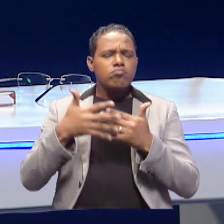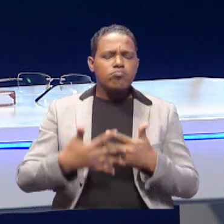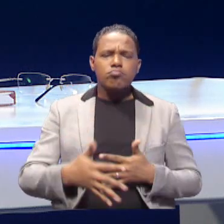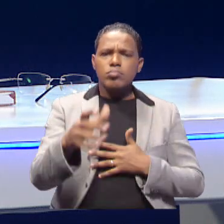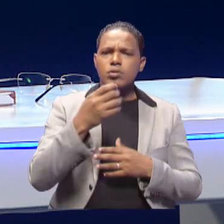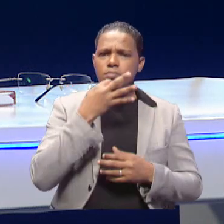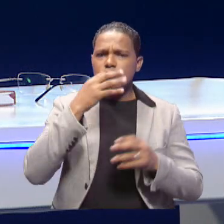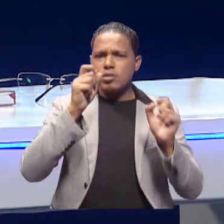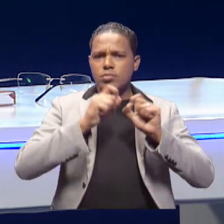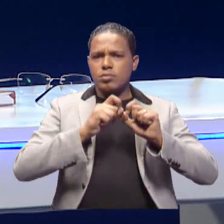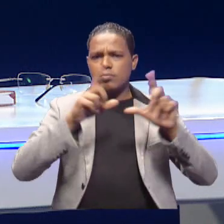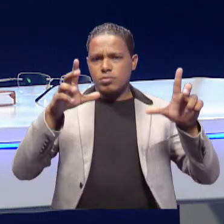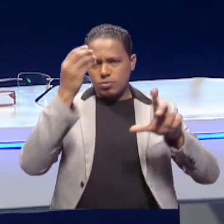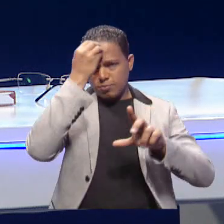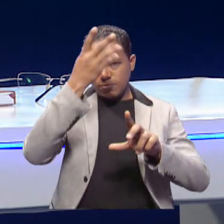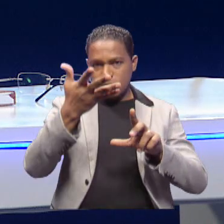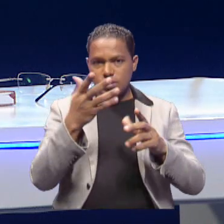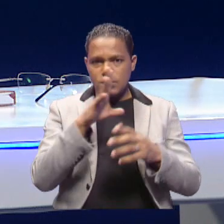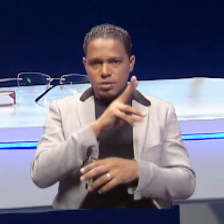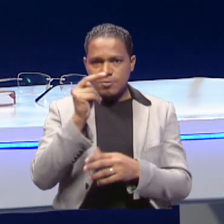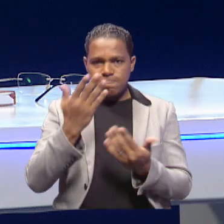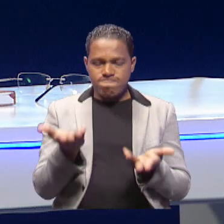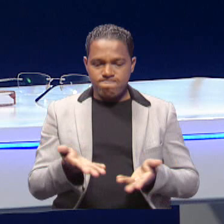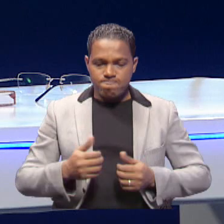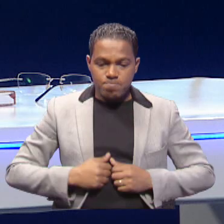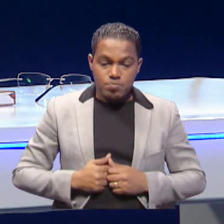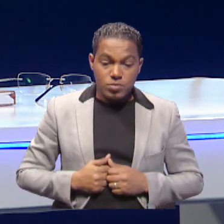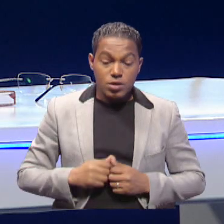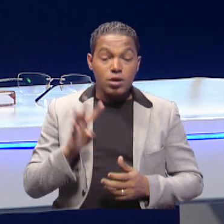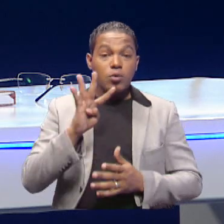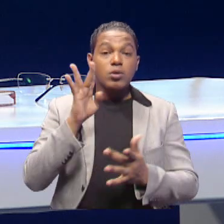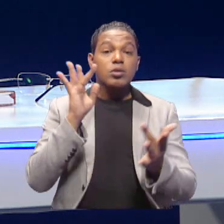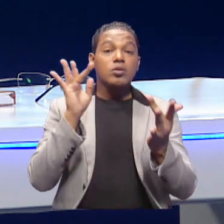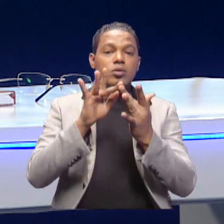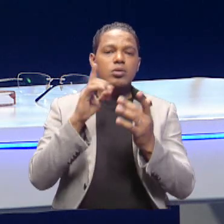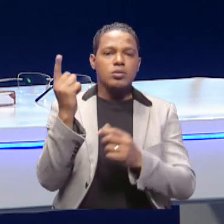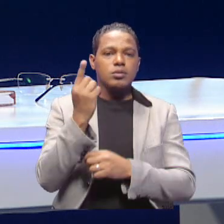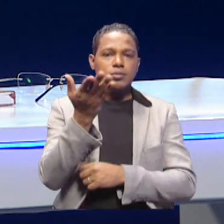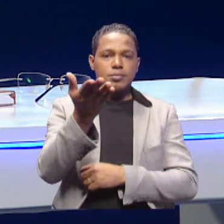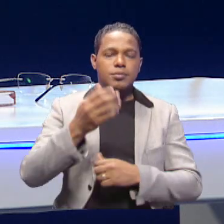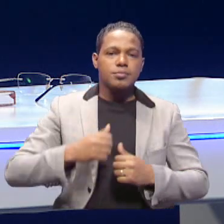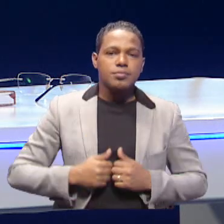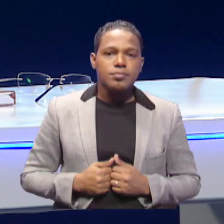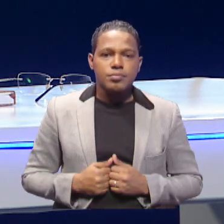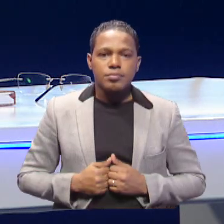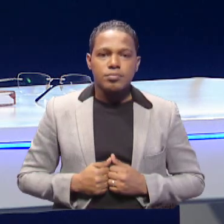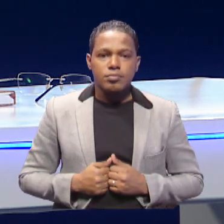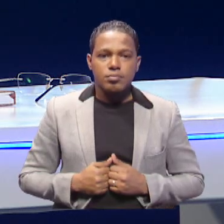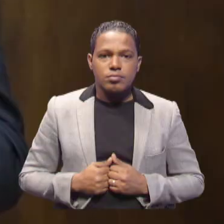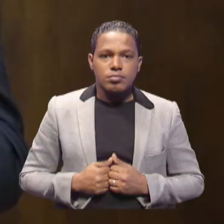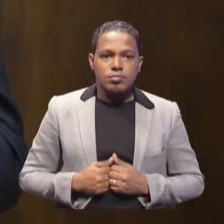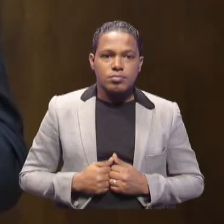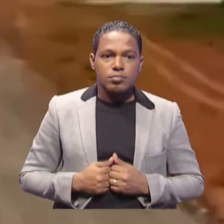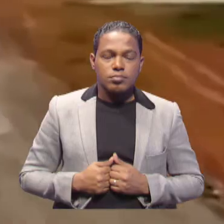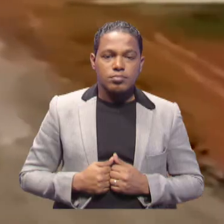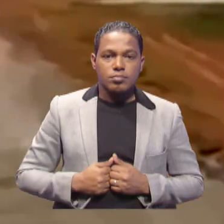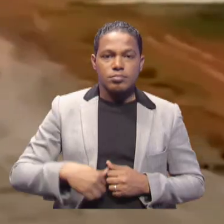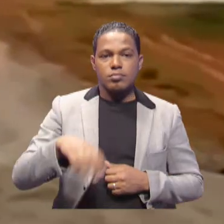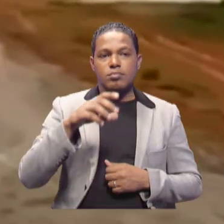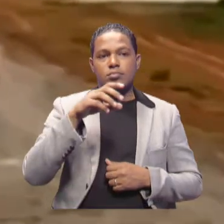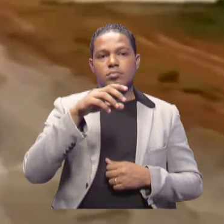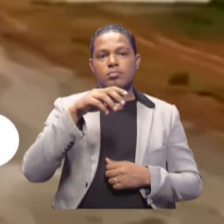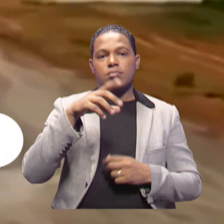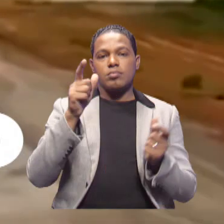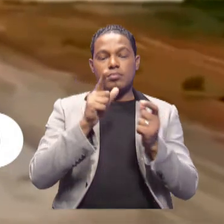en nuestras próximas emisiones informativas de Central de Noticias, donde el 4 pues siempre conecta. Miguel Valerio es el abogado de la